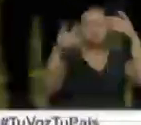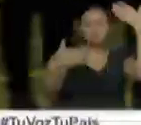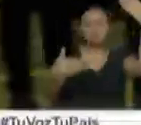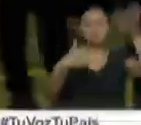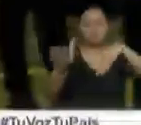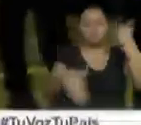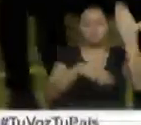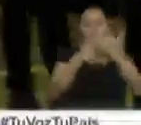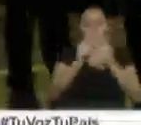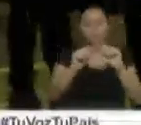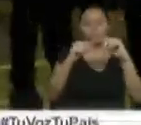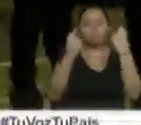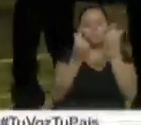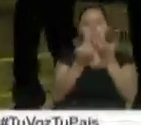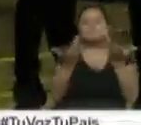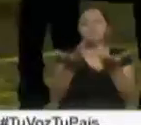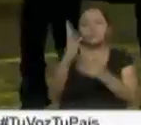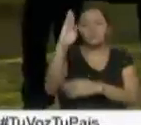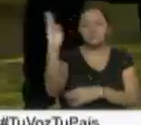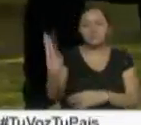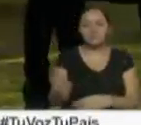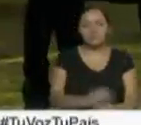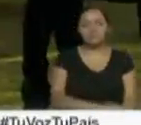de todos los partidos en Brasil.